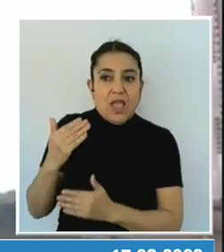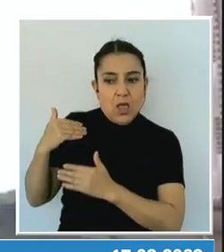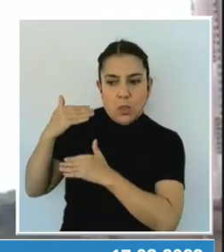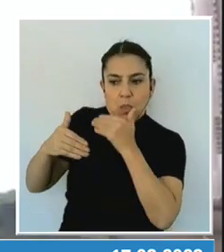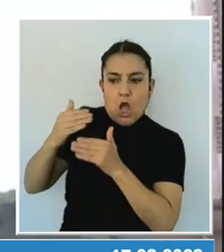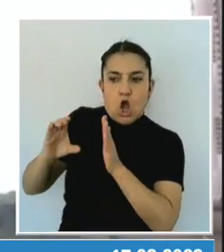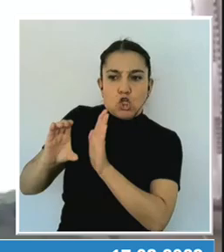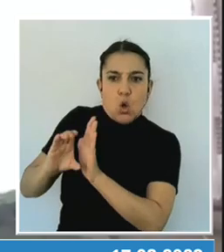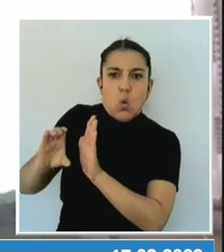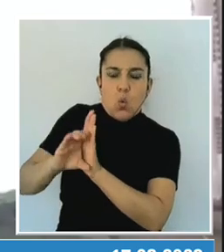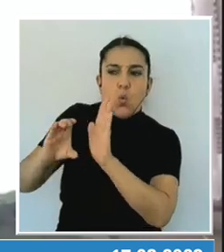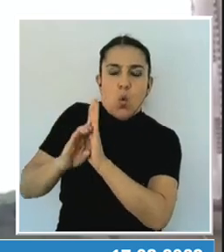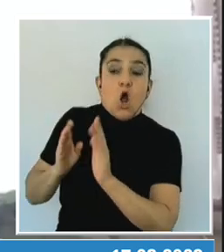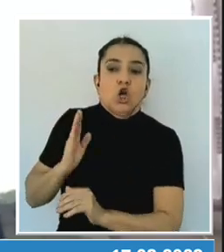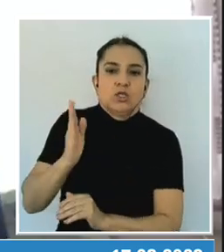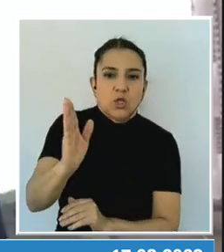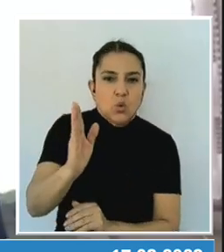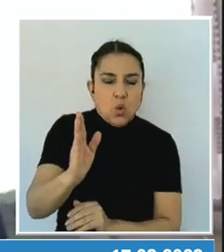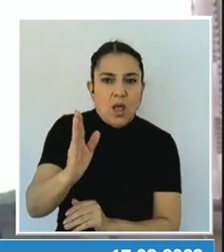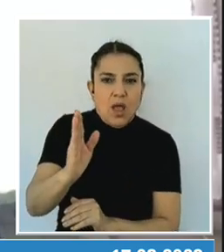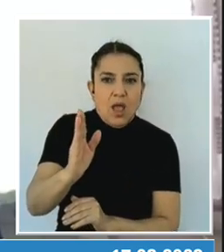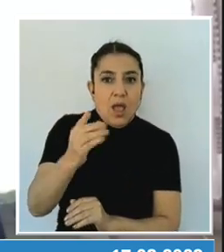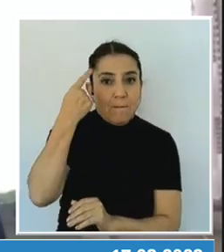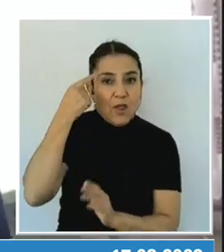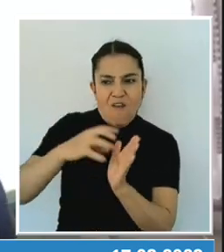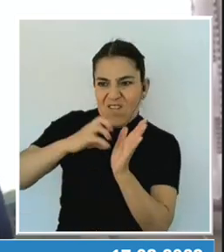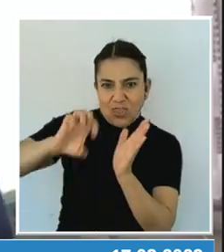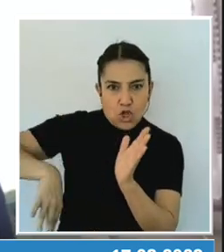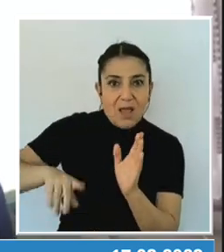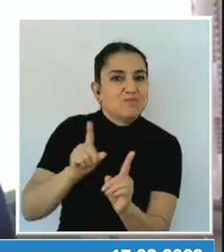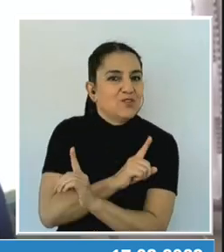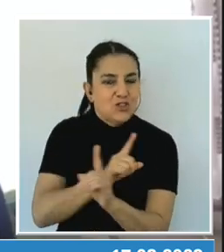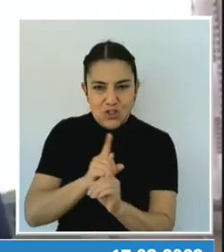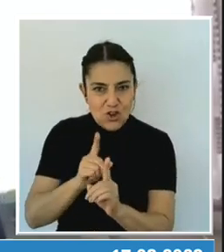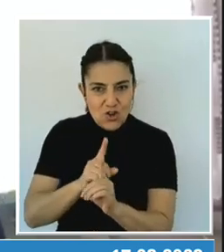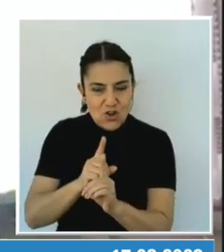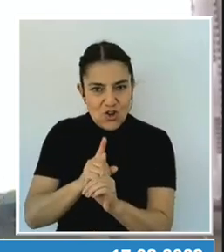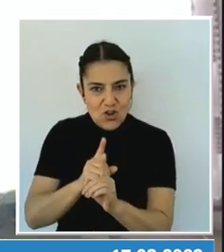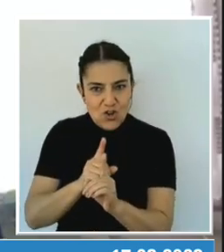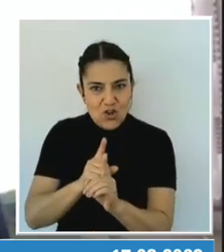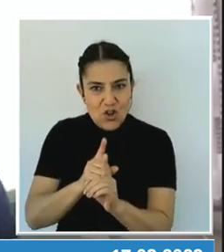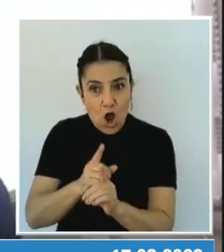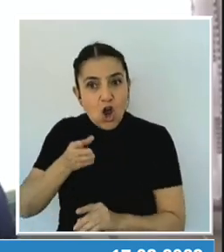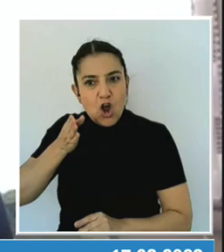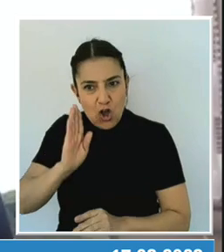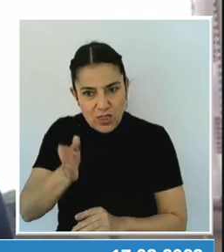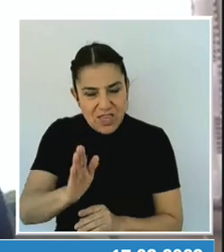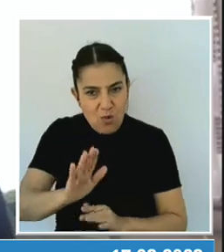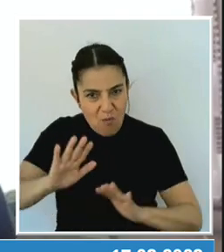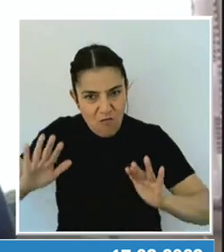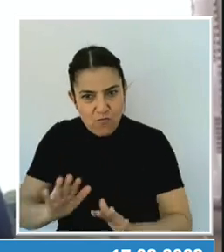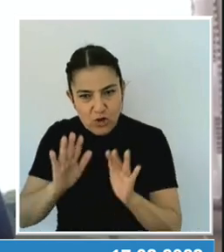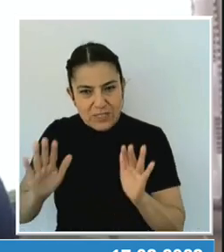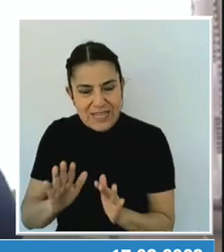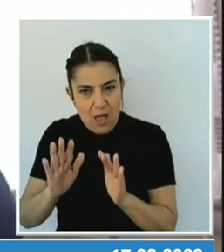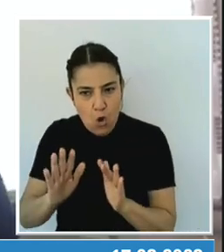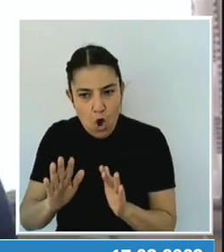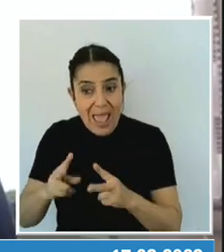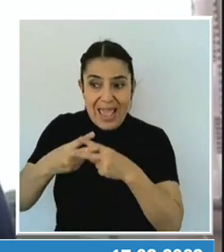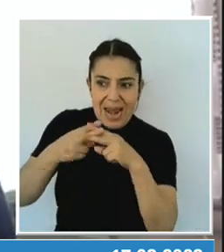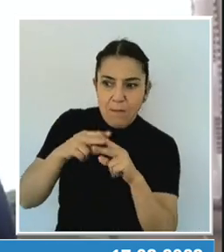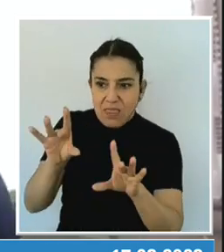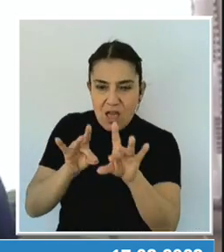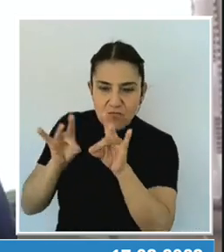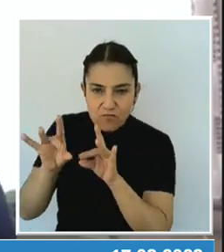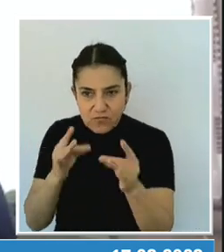eso lo abandonamos. Al contrario, reforzamos nuestras herramientas, ensayamos cosas que no hayamos hecho. Esa es